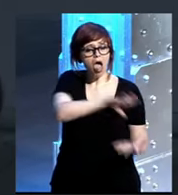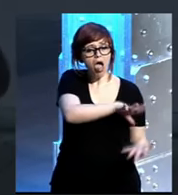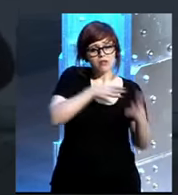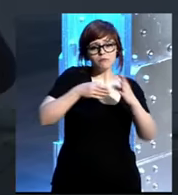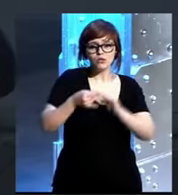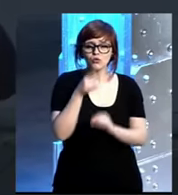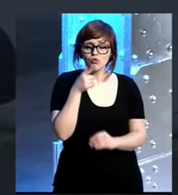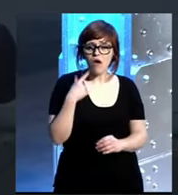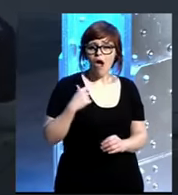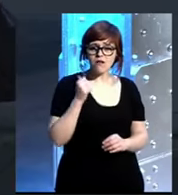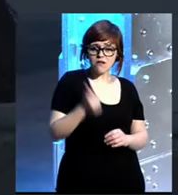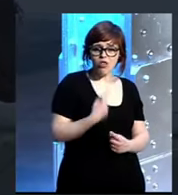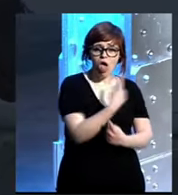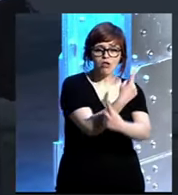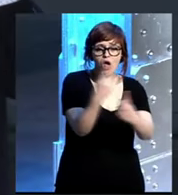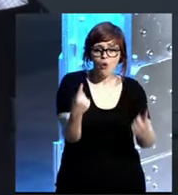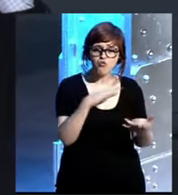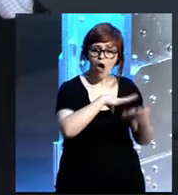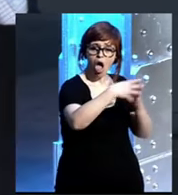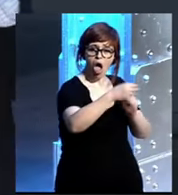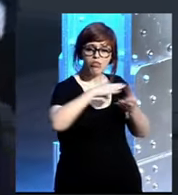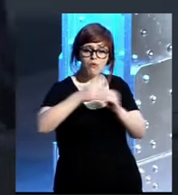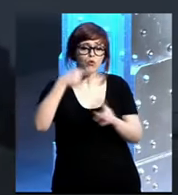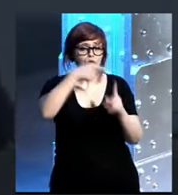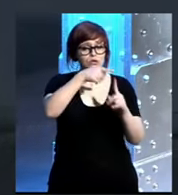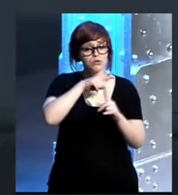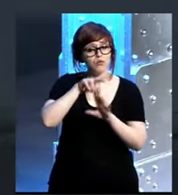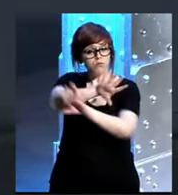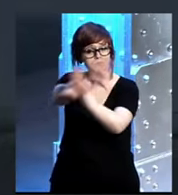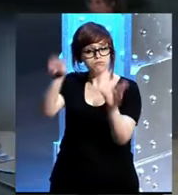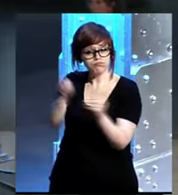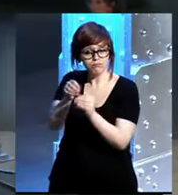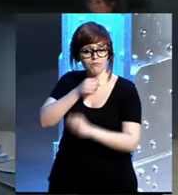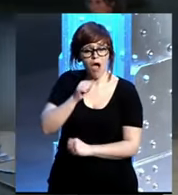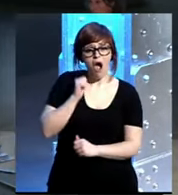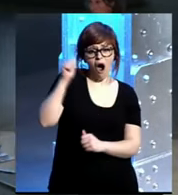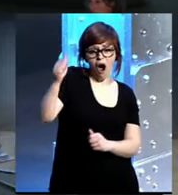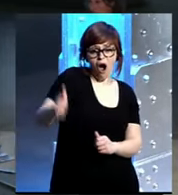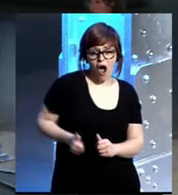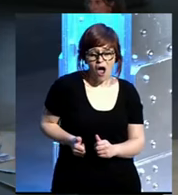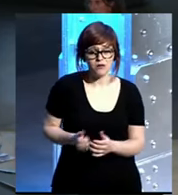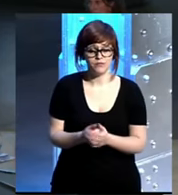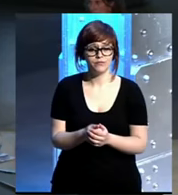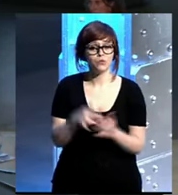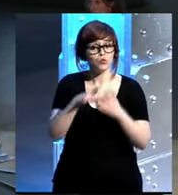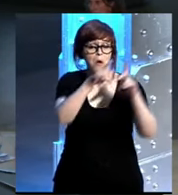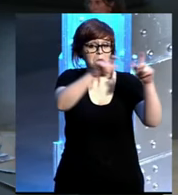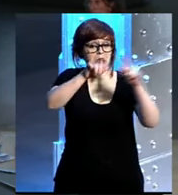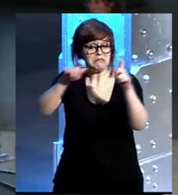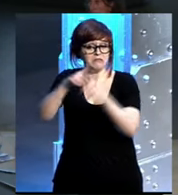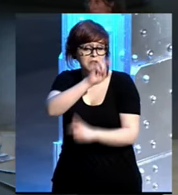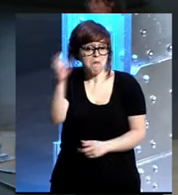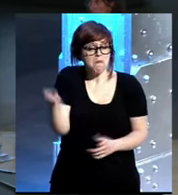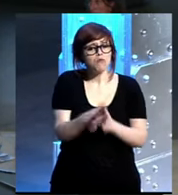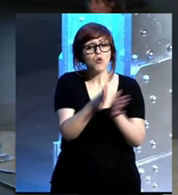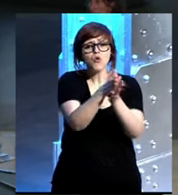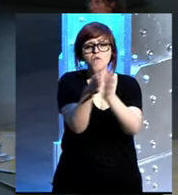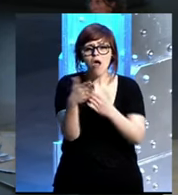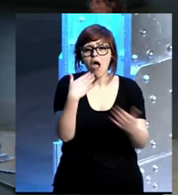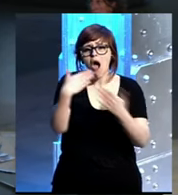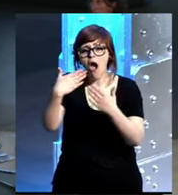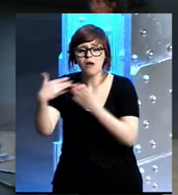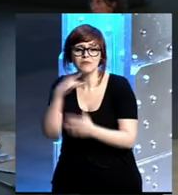diferentes. Otra pregunta con la que nos encontramos y con la que me encuentro con muchas compañías y con muchos de mis compañeros es esta, es la baja